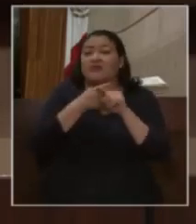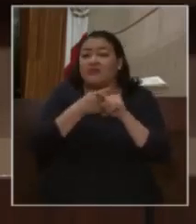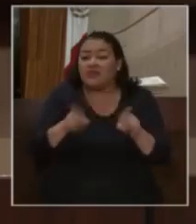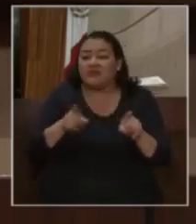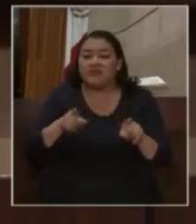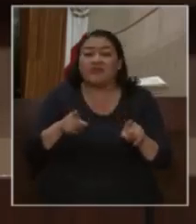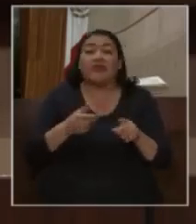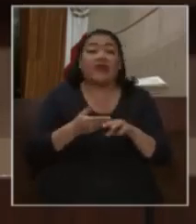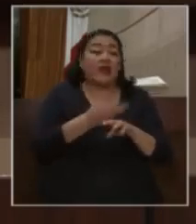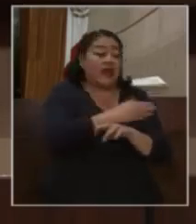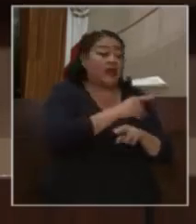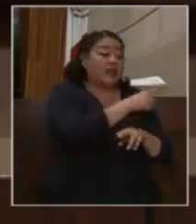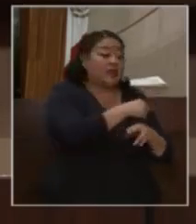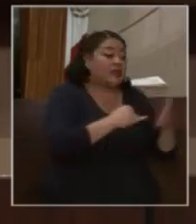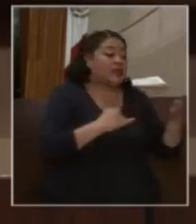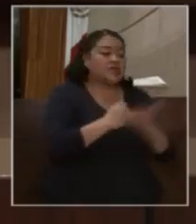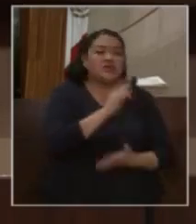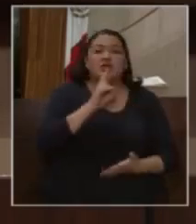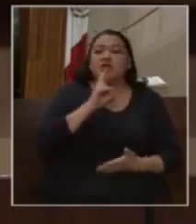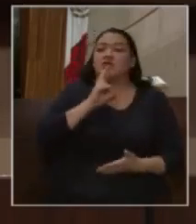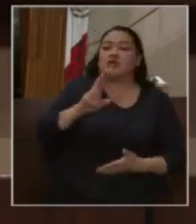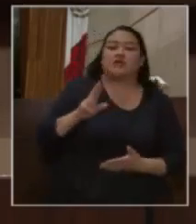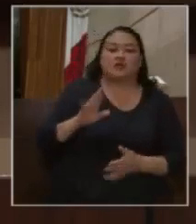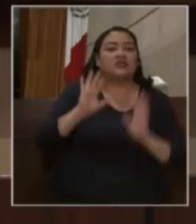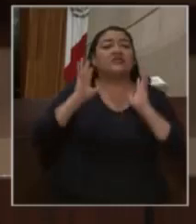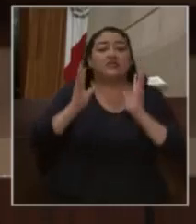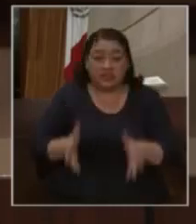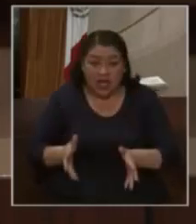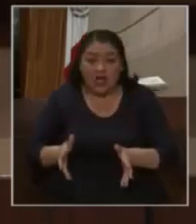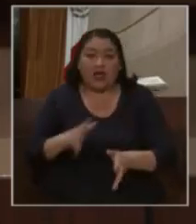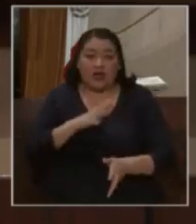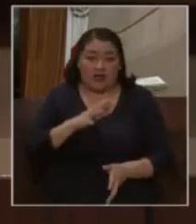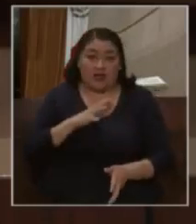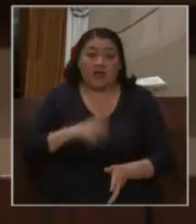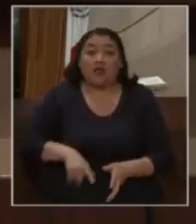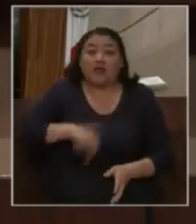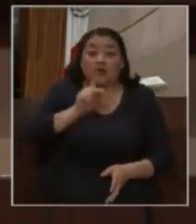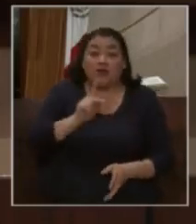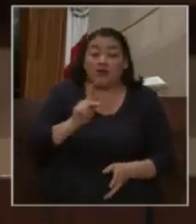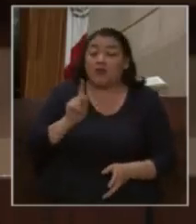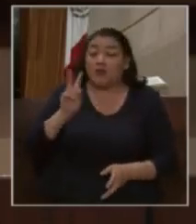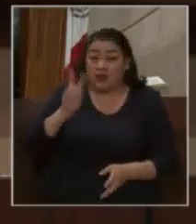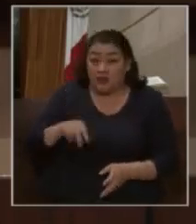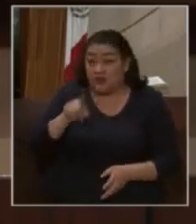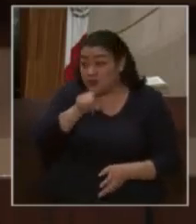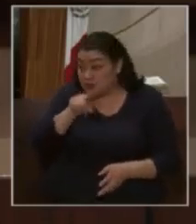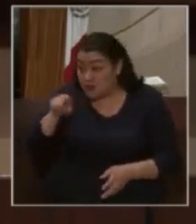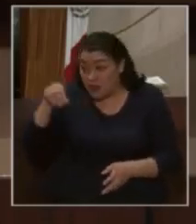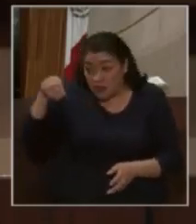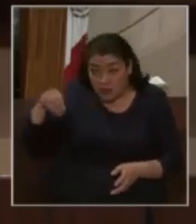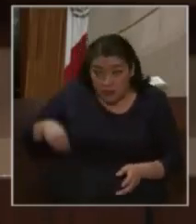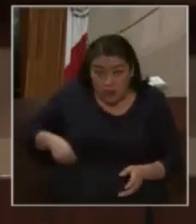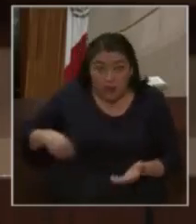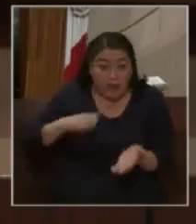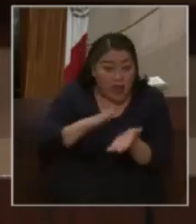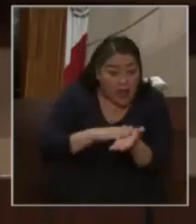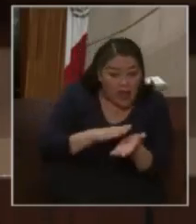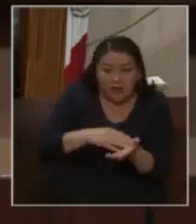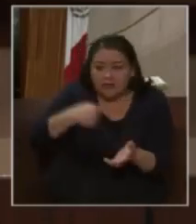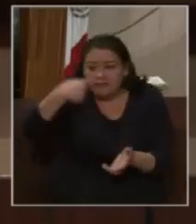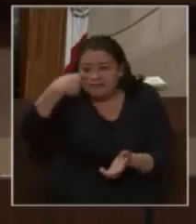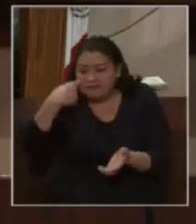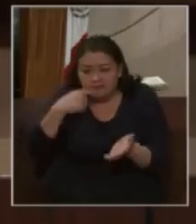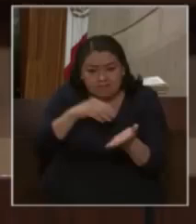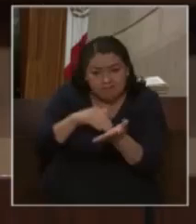fondo dictada por la responsable, donde no se logró acreditar la actualización de las diversas